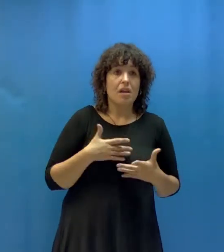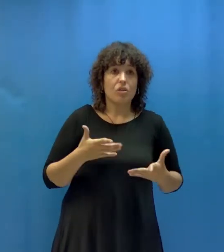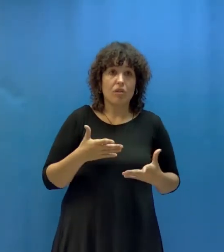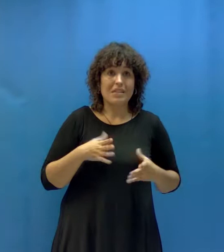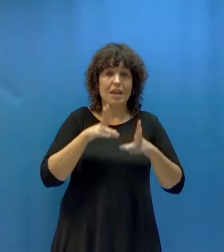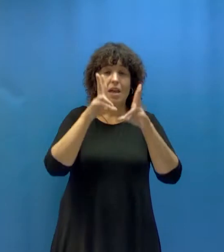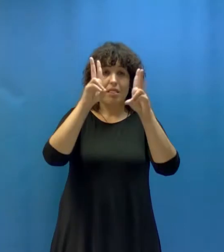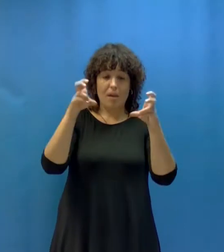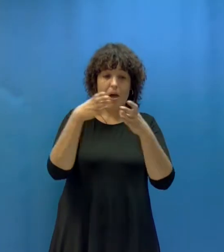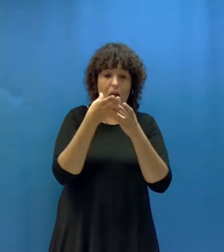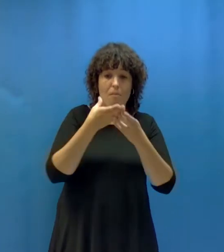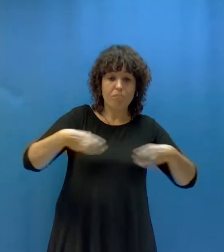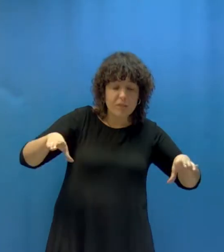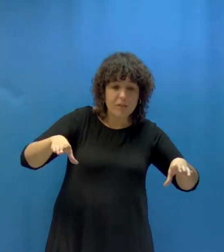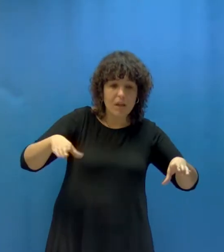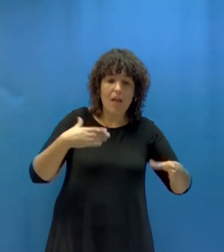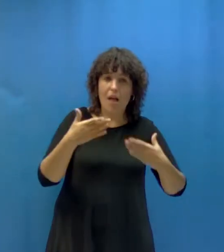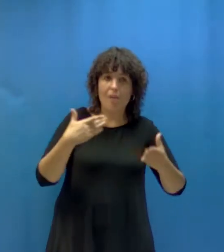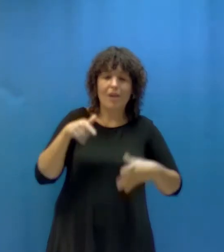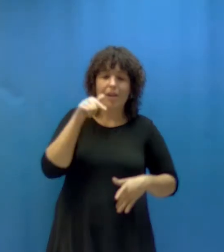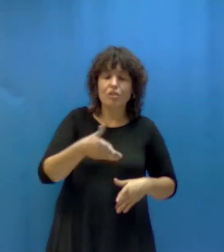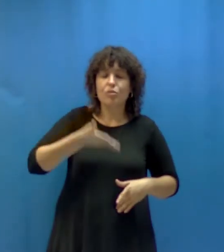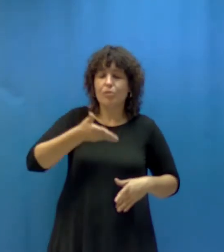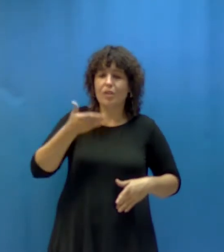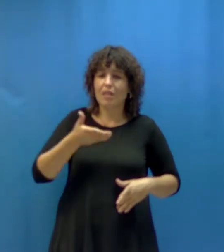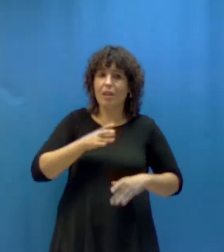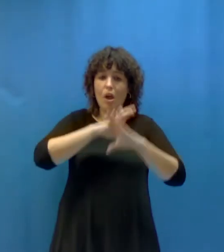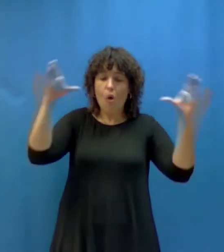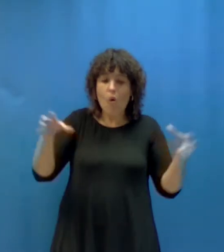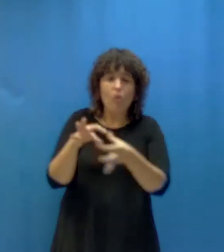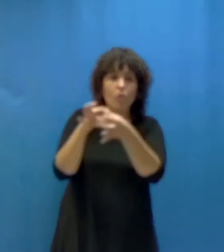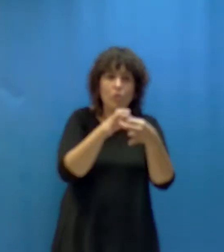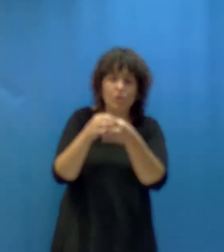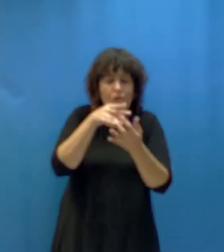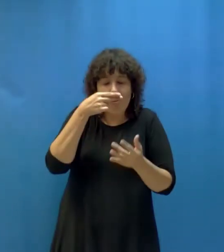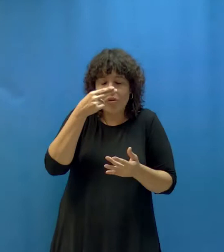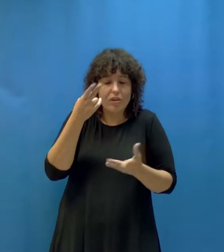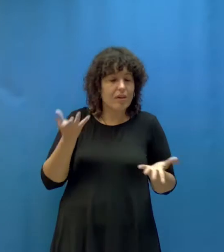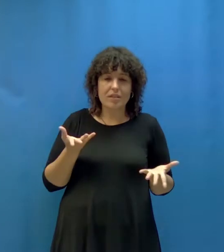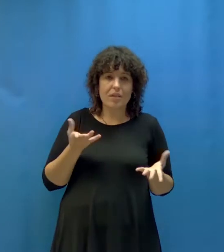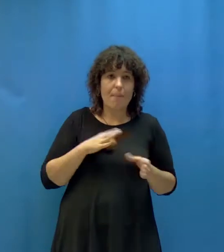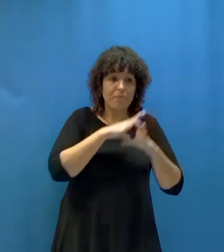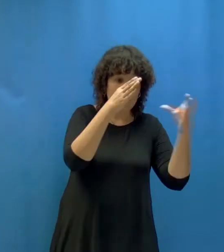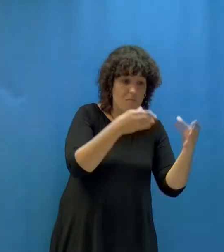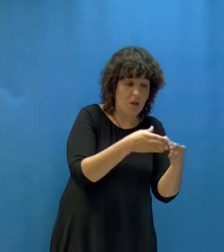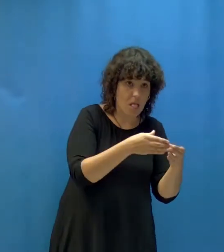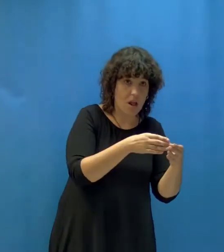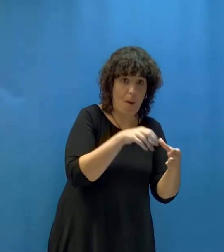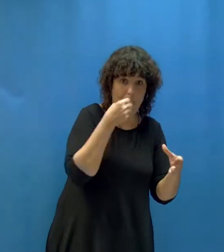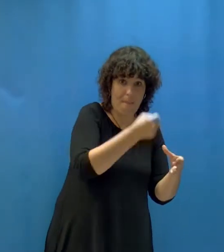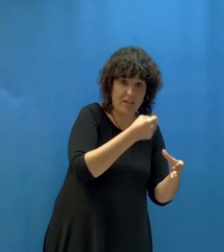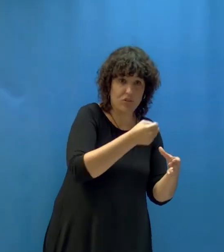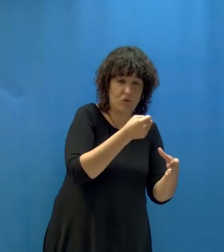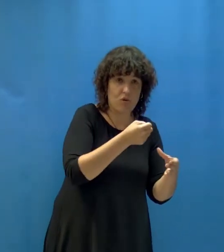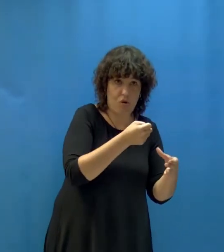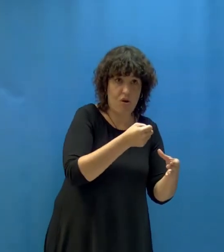de lo que nos une, mejor. Para Lapuente, el político pastor lidera los retos que unen a la